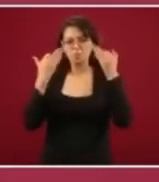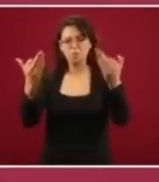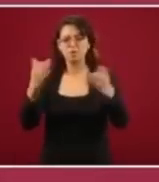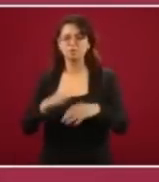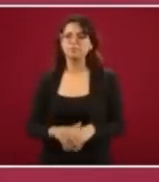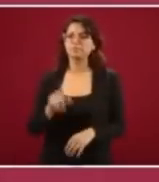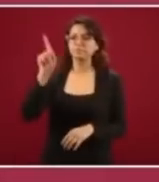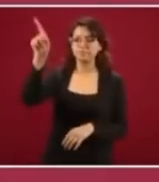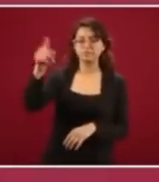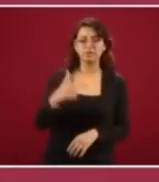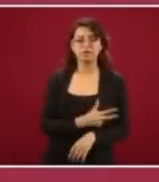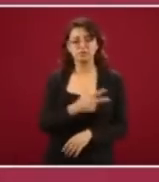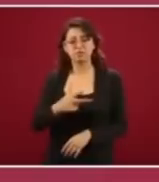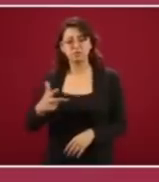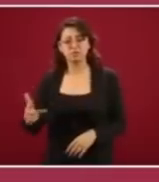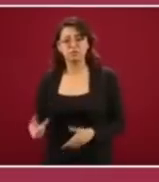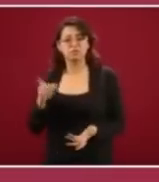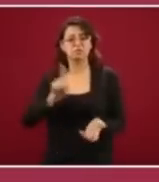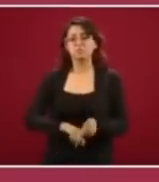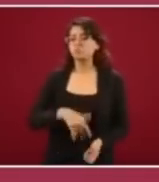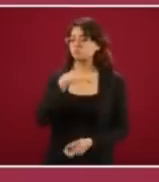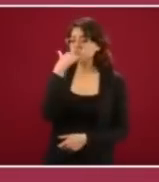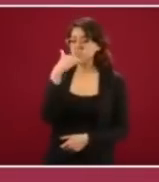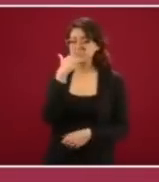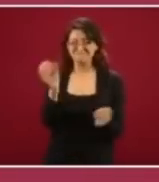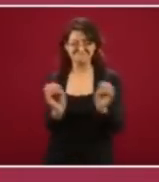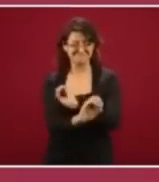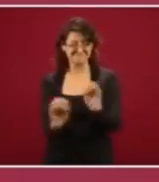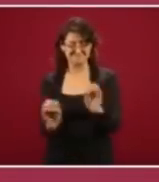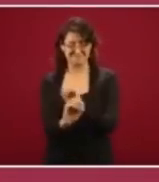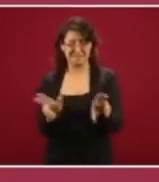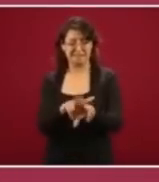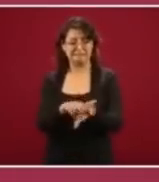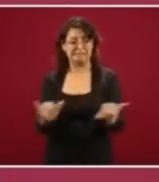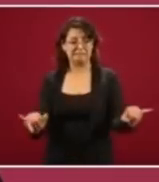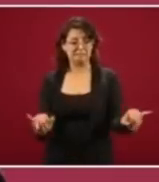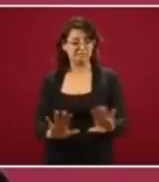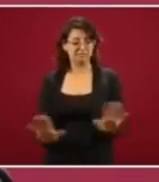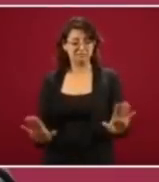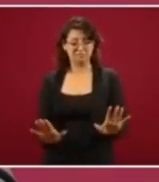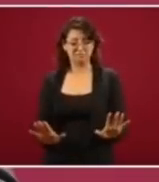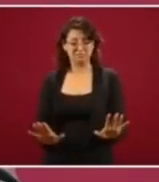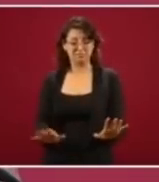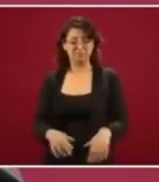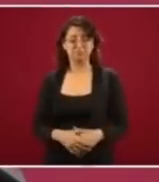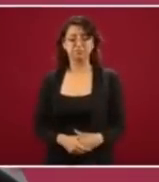No tiene corrupción, no hay corrupción en Dinamarca.